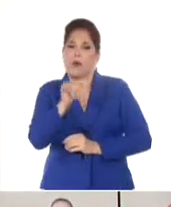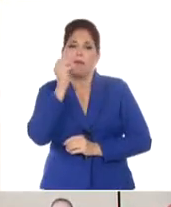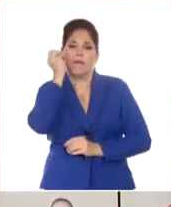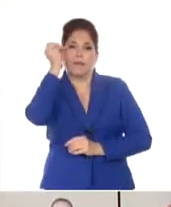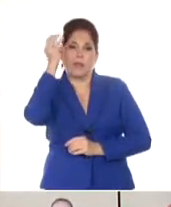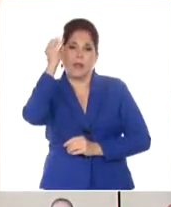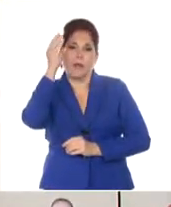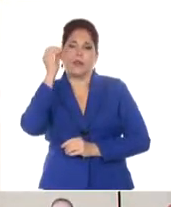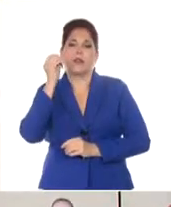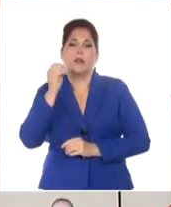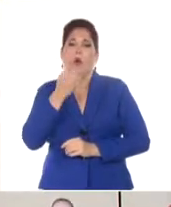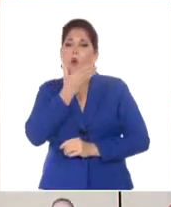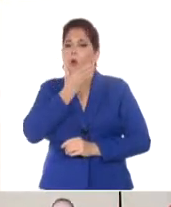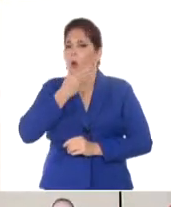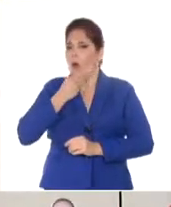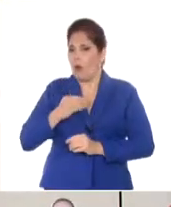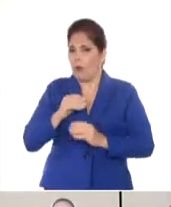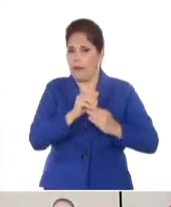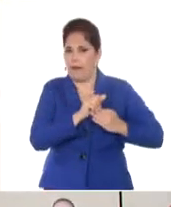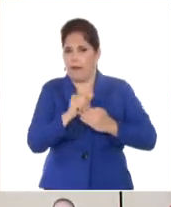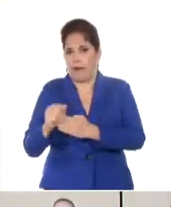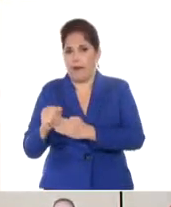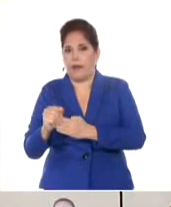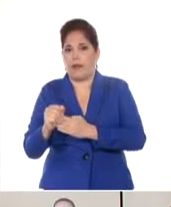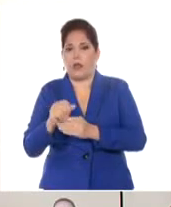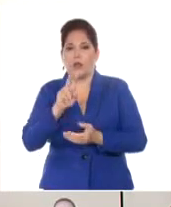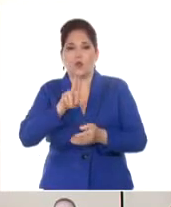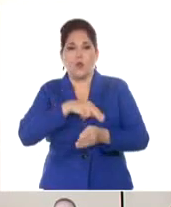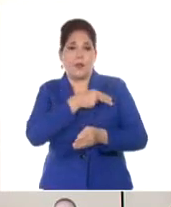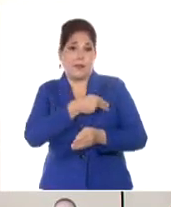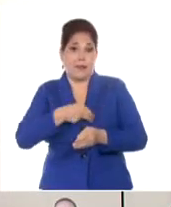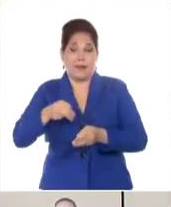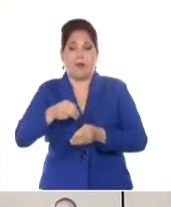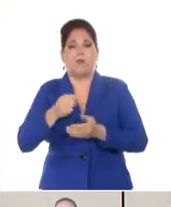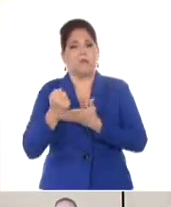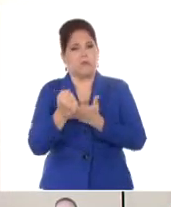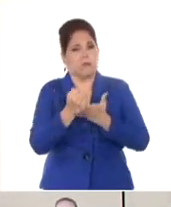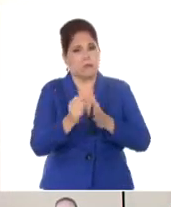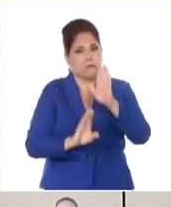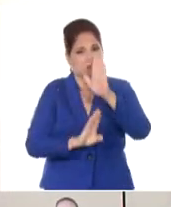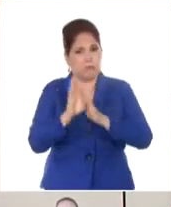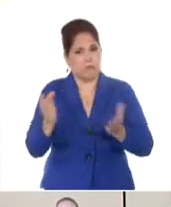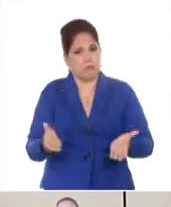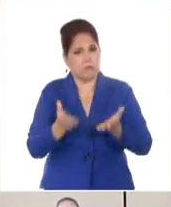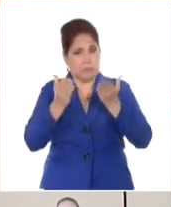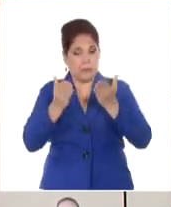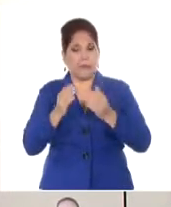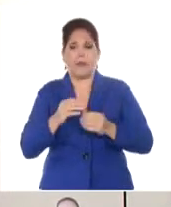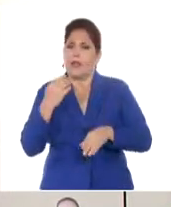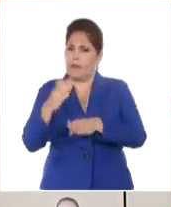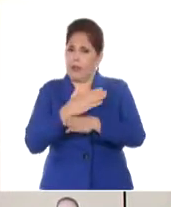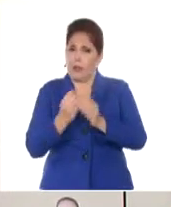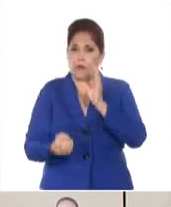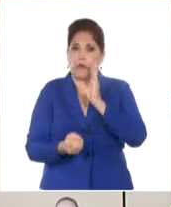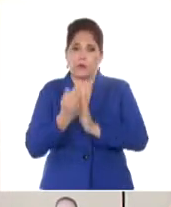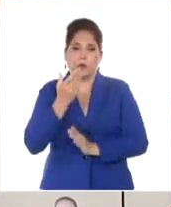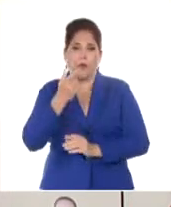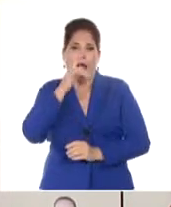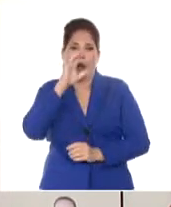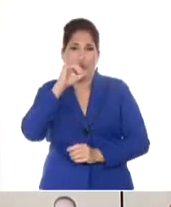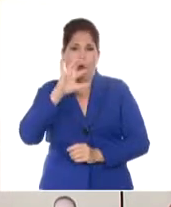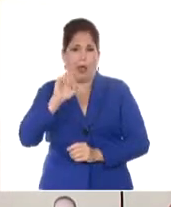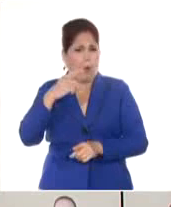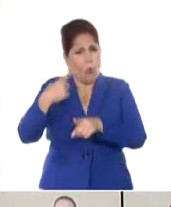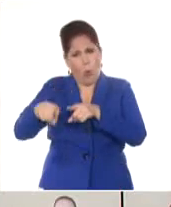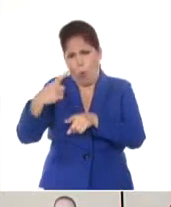iniciativas del Fondo de Arte Joven que lideran la Agencia Suiza para el Desarrollo y la Cooperación, COSUDE, el CIERIC, la Fundación Los Carbonell y